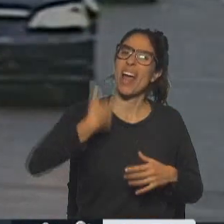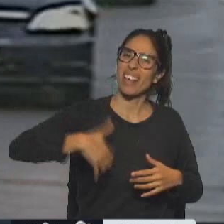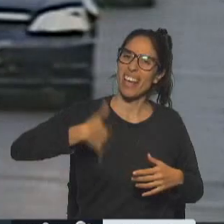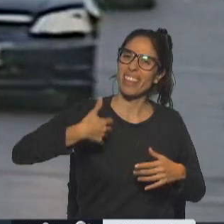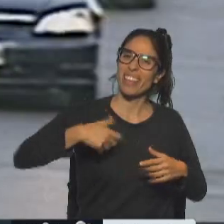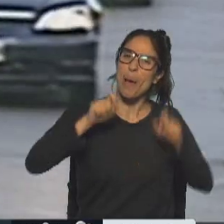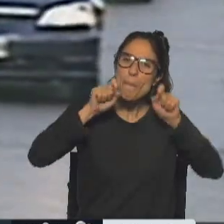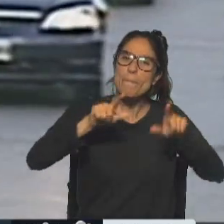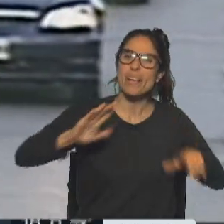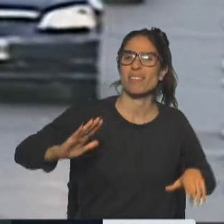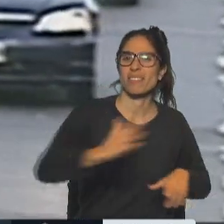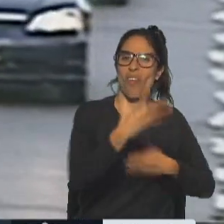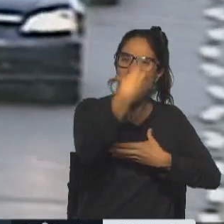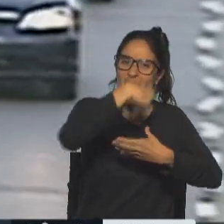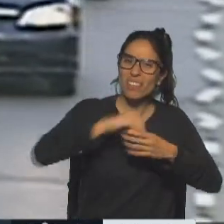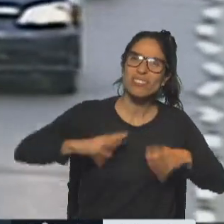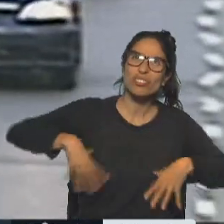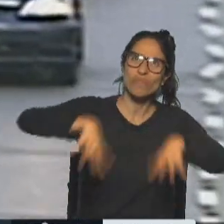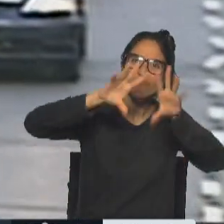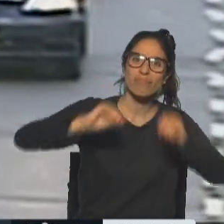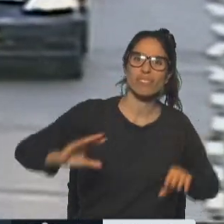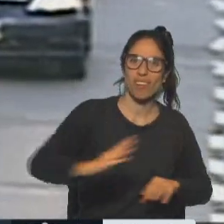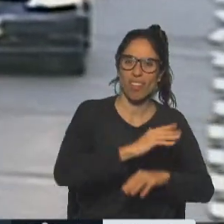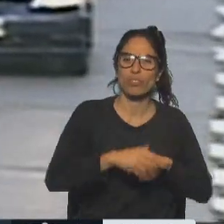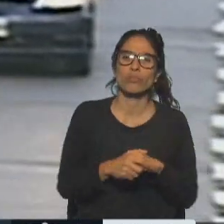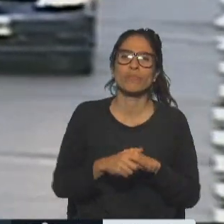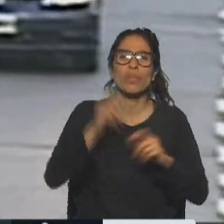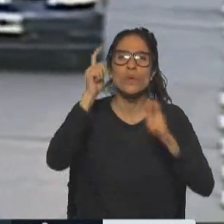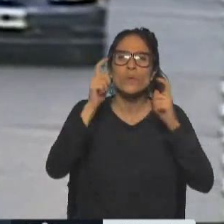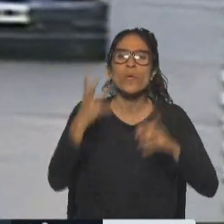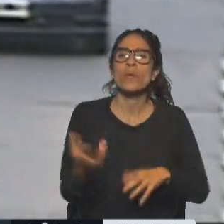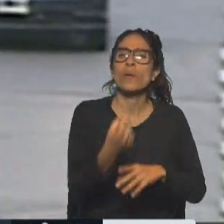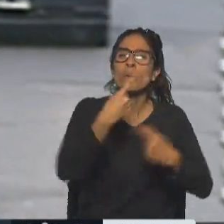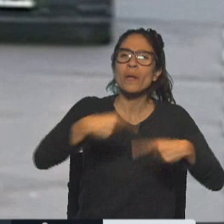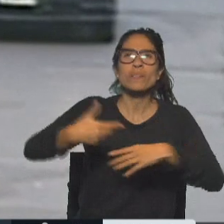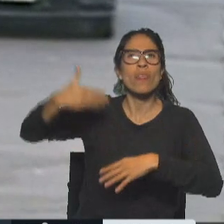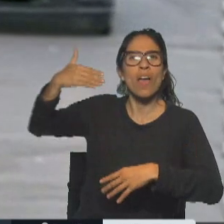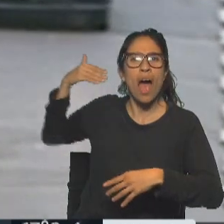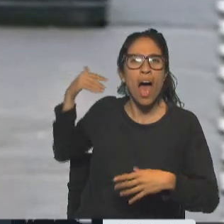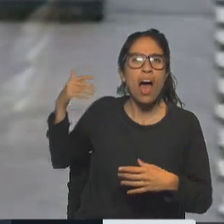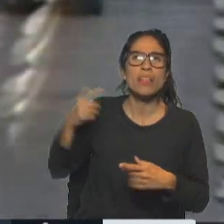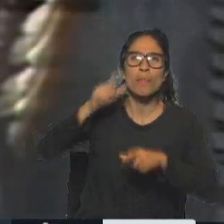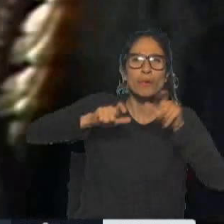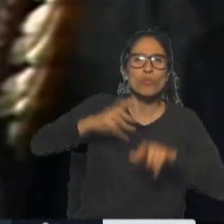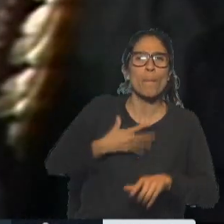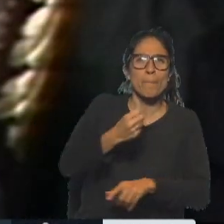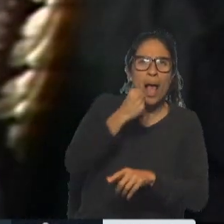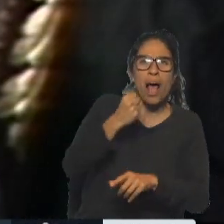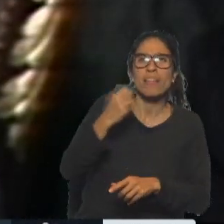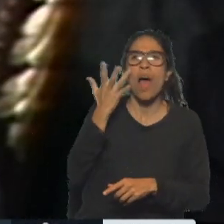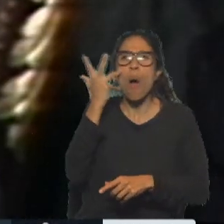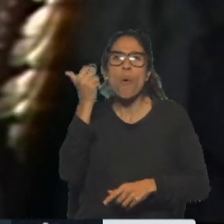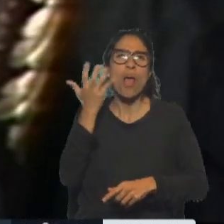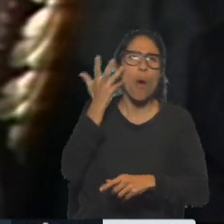vengo a proponer que recordemos los sueños de nuestros patriotas fundadores y de nuestros abuelos inmigrantes y de pioneros, de